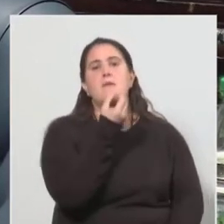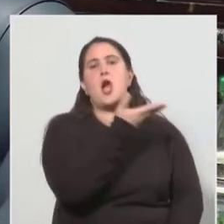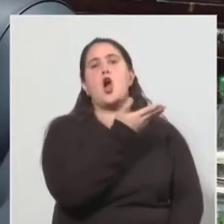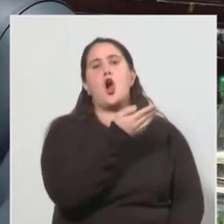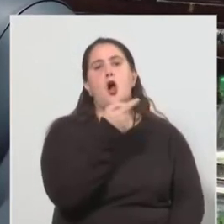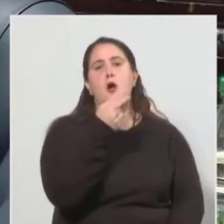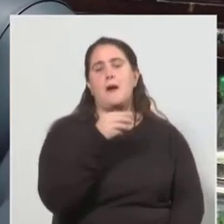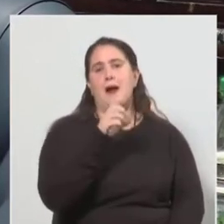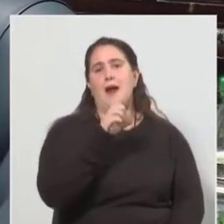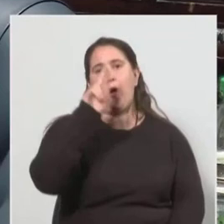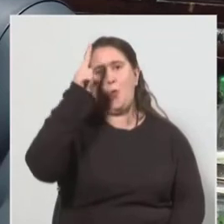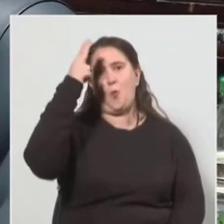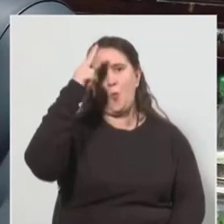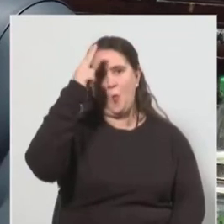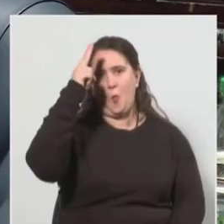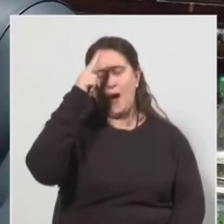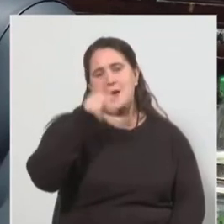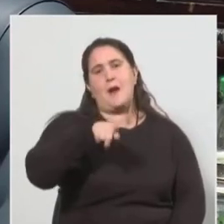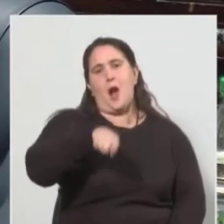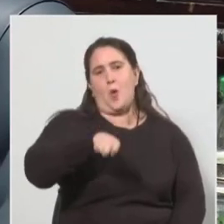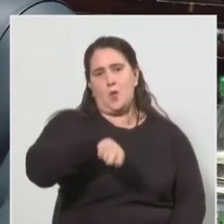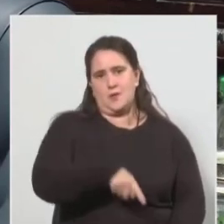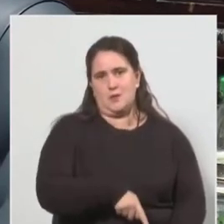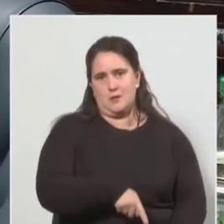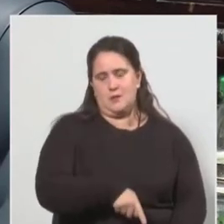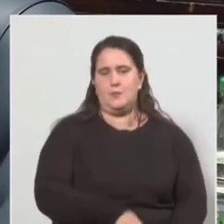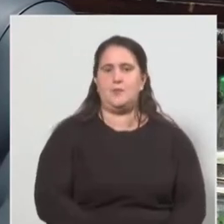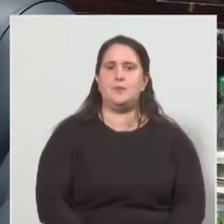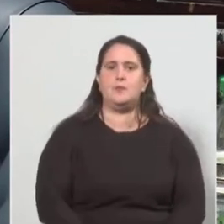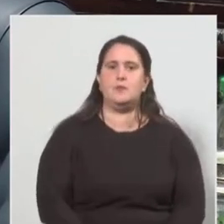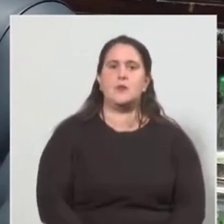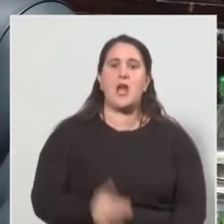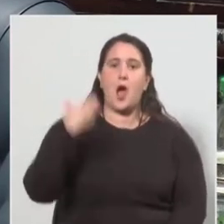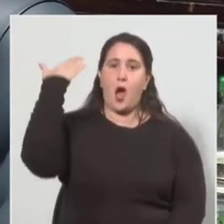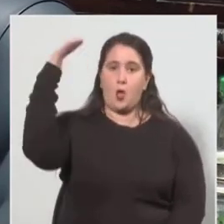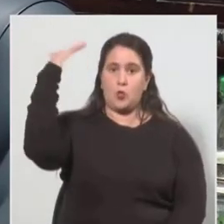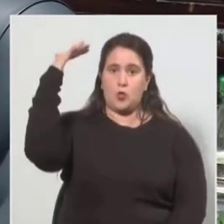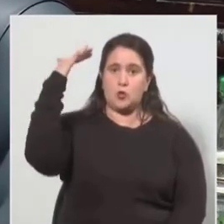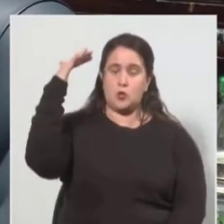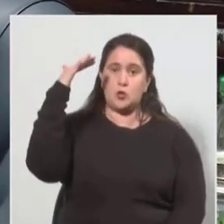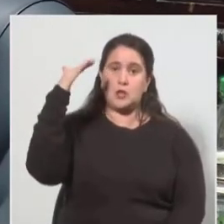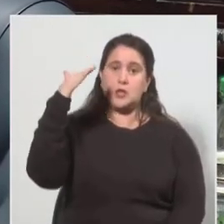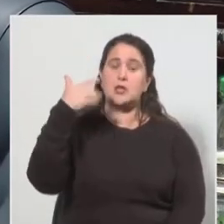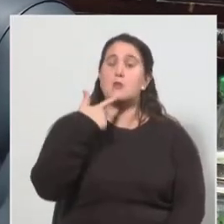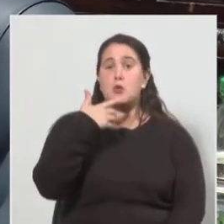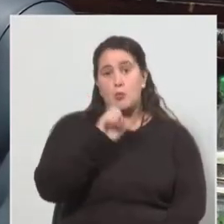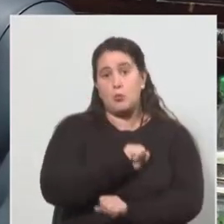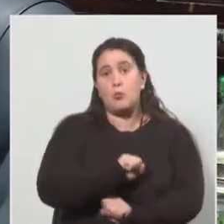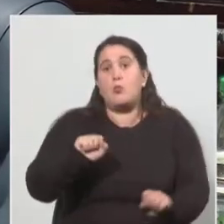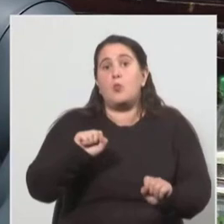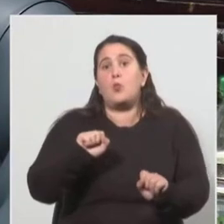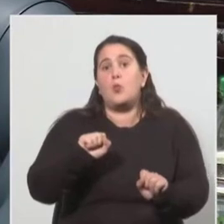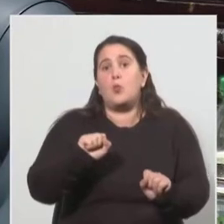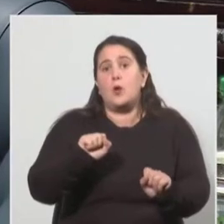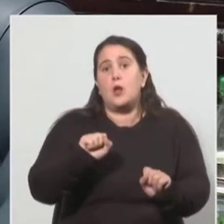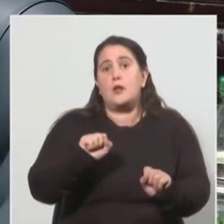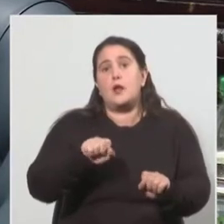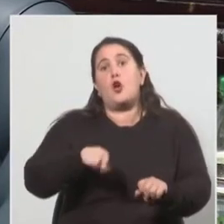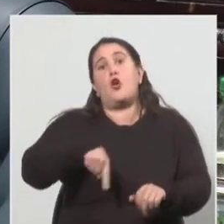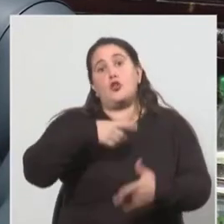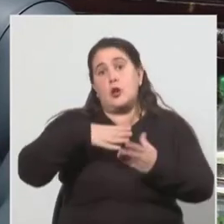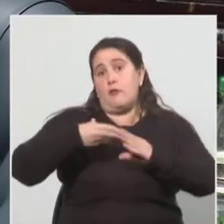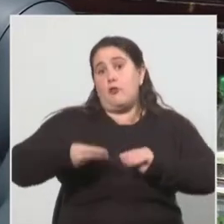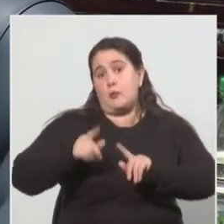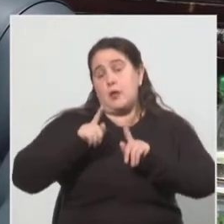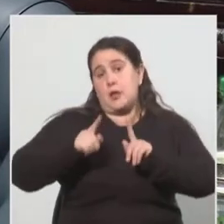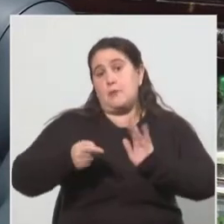los intereses del país y de la justicia? Las autoridades podían, por ejemplo, haber usado otros